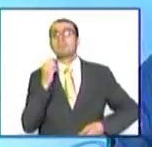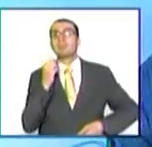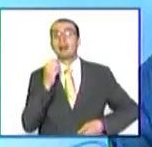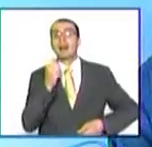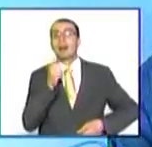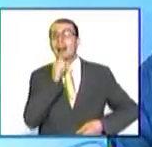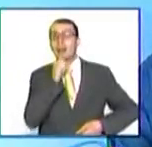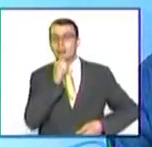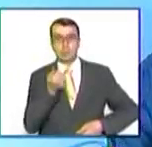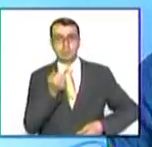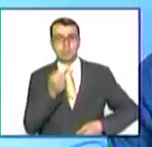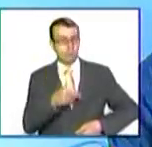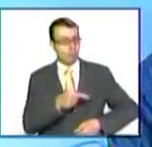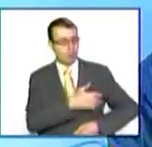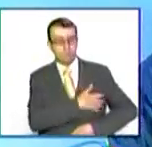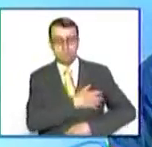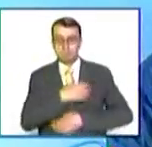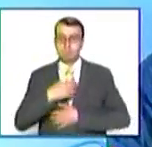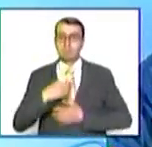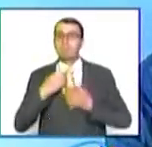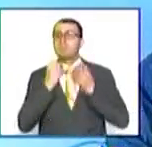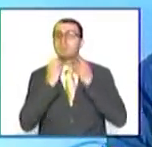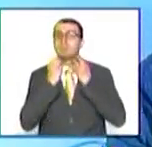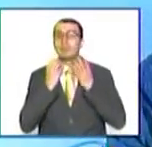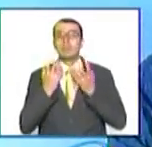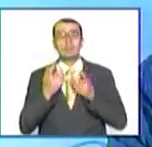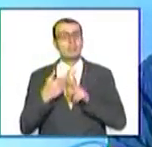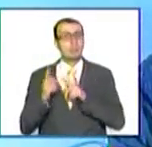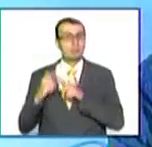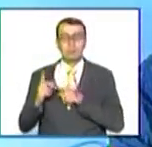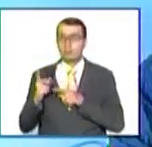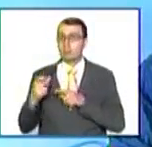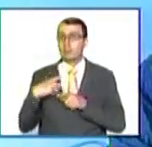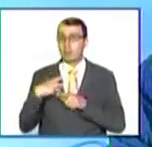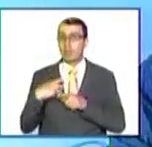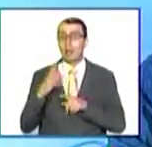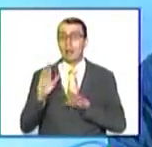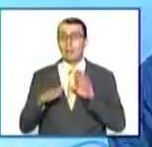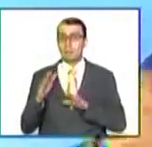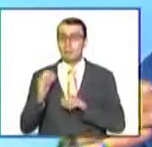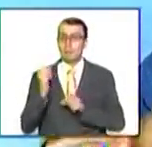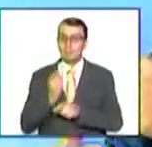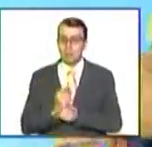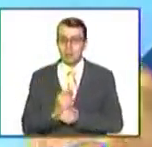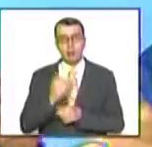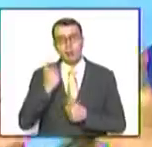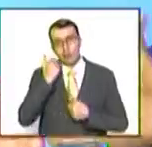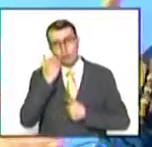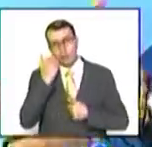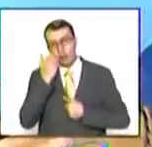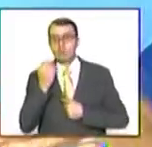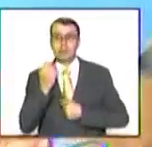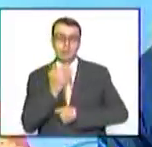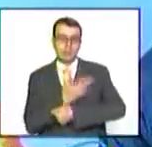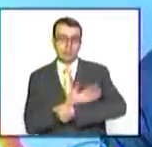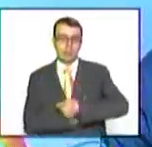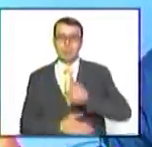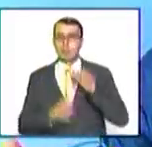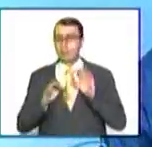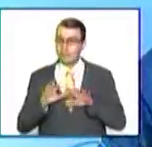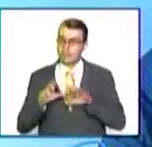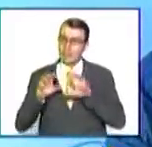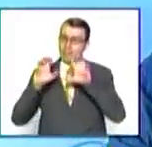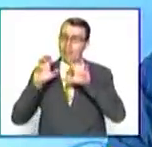los ganglios, y allí es donde aparece en esos ganglios los problemas de leucemias. ¿Sí? Para que ustedes vayan atando una cosa con otra y cada